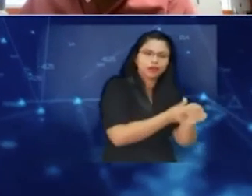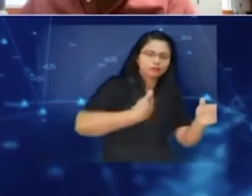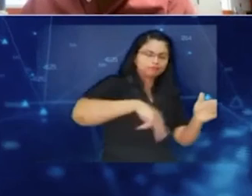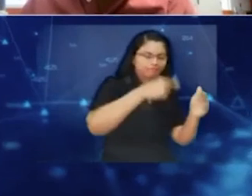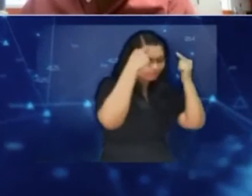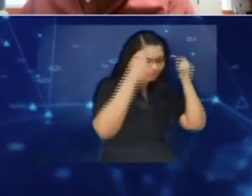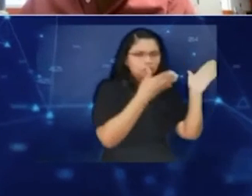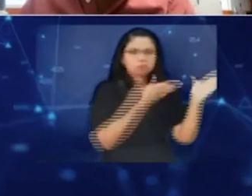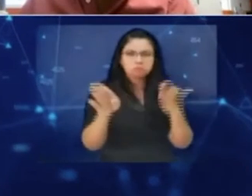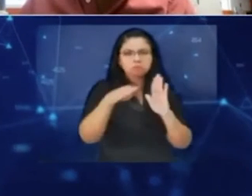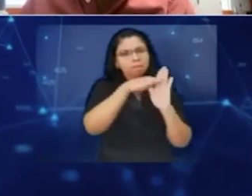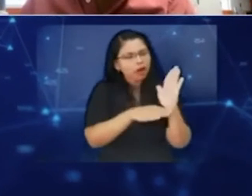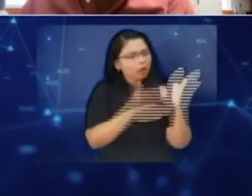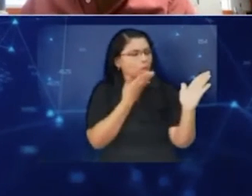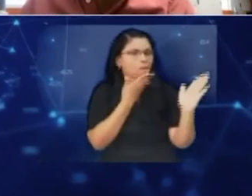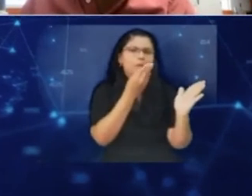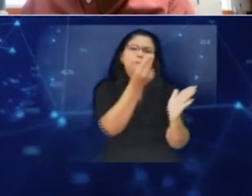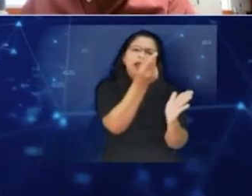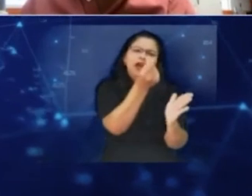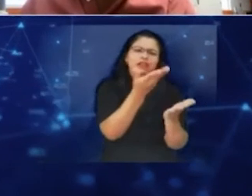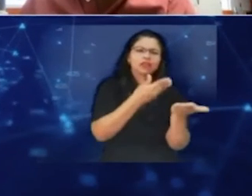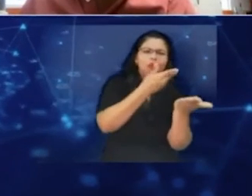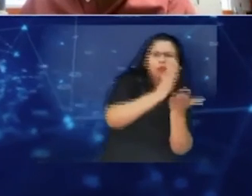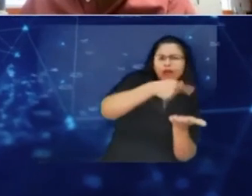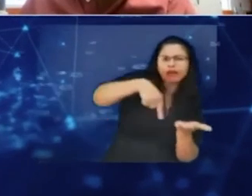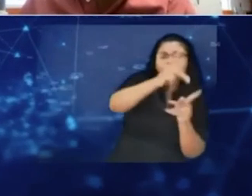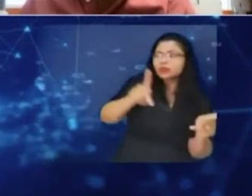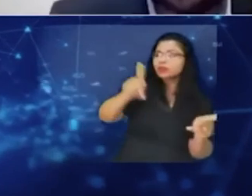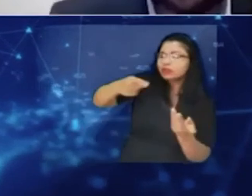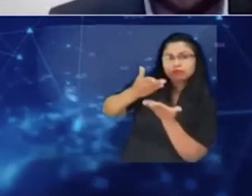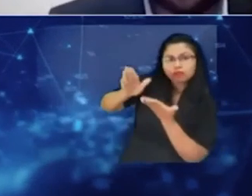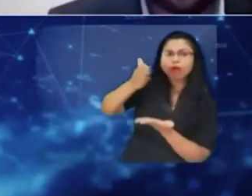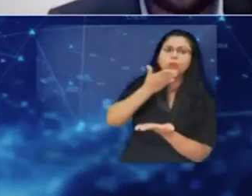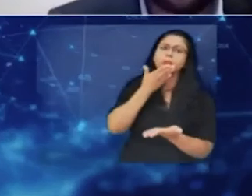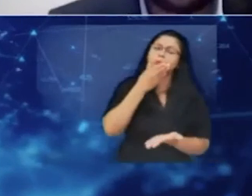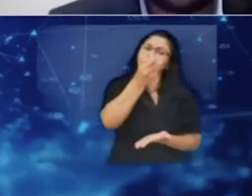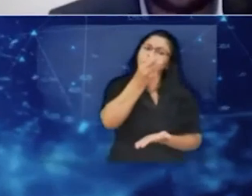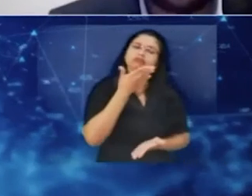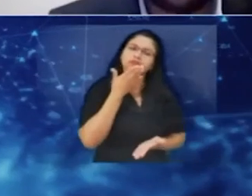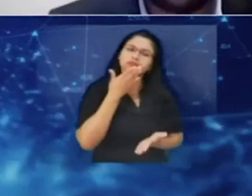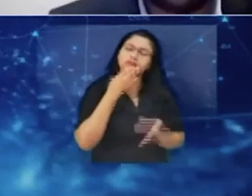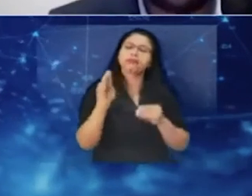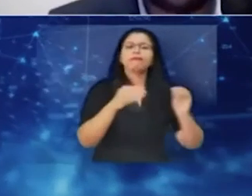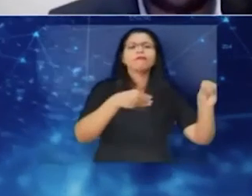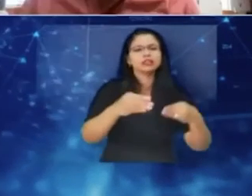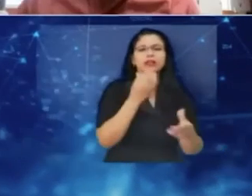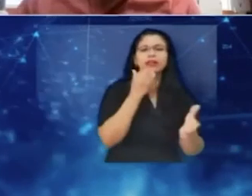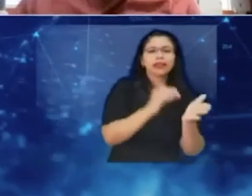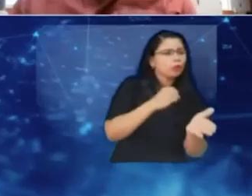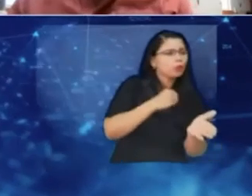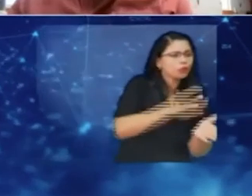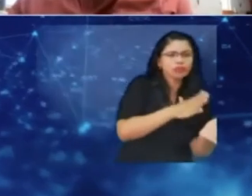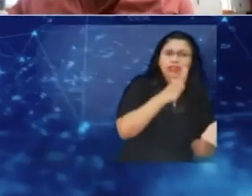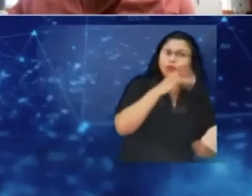asequibles justamente para aquellos que requieran estos servicios donde no hay otras oportunidades. Y esta es la razón